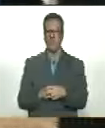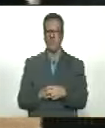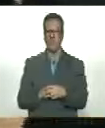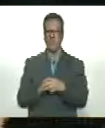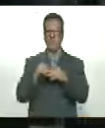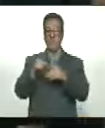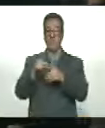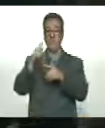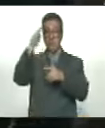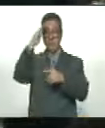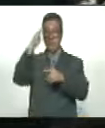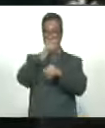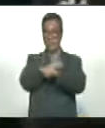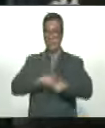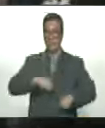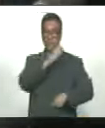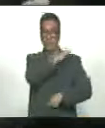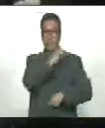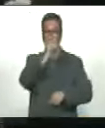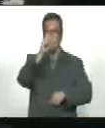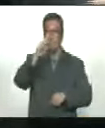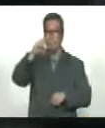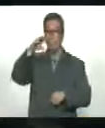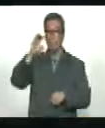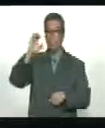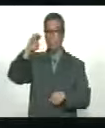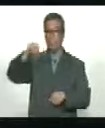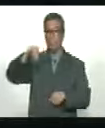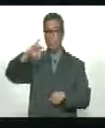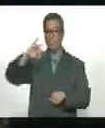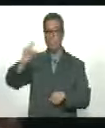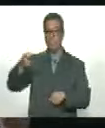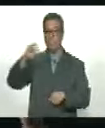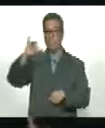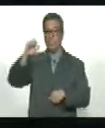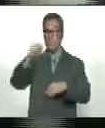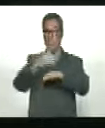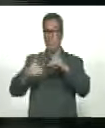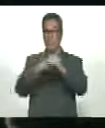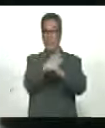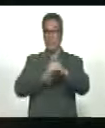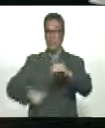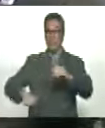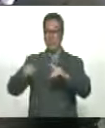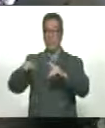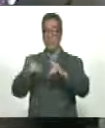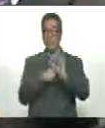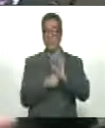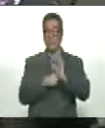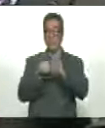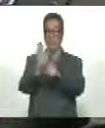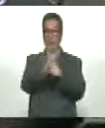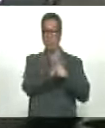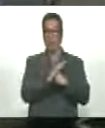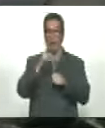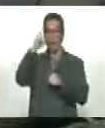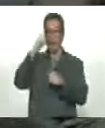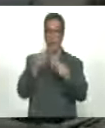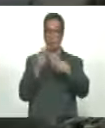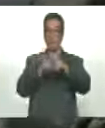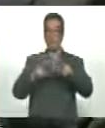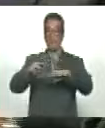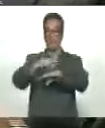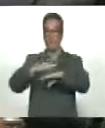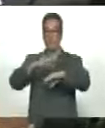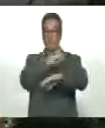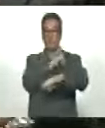Por el almirante en jefe Remigio Ceballos Hichazo, vicepresidente sectorial para la Seguridad Ciudadana y la Paz y